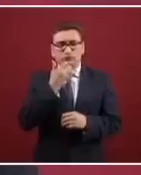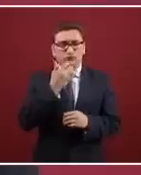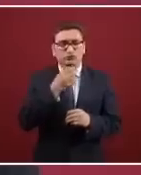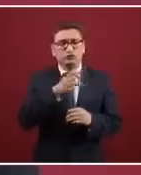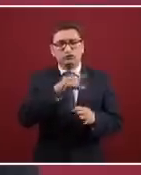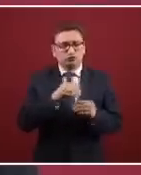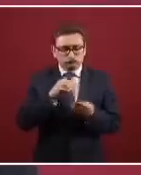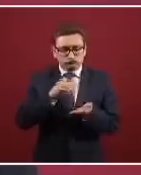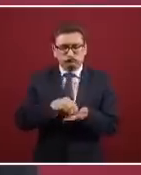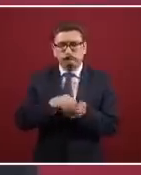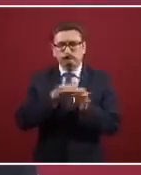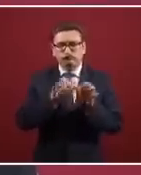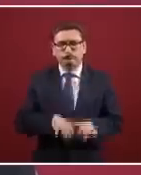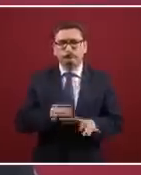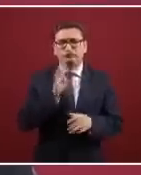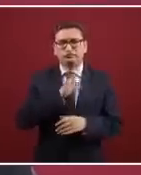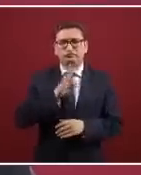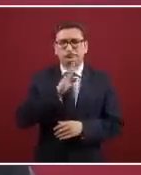del huacal.